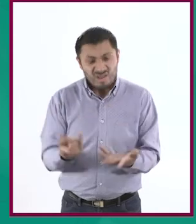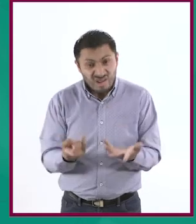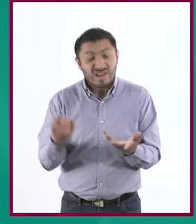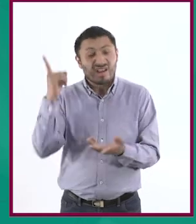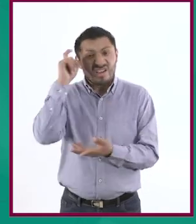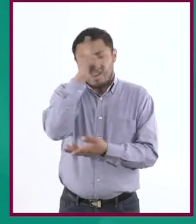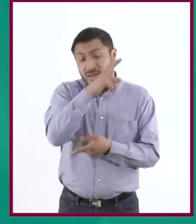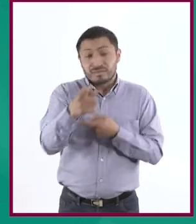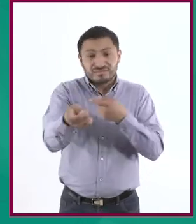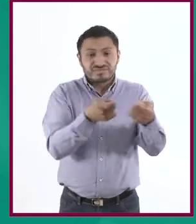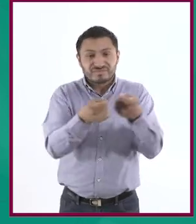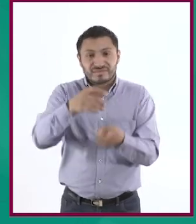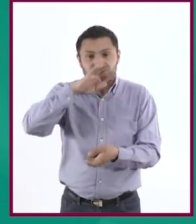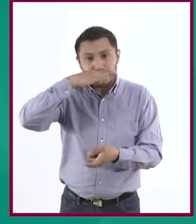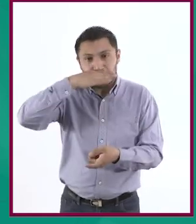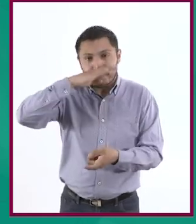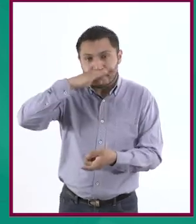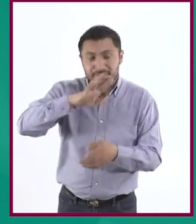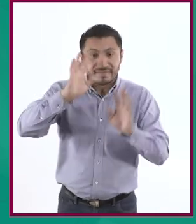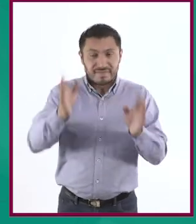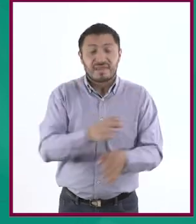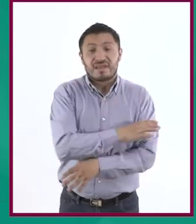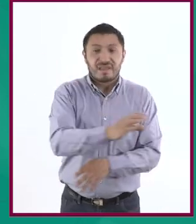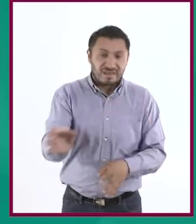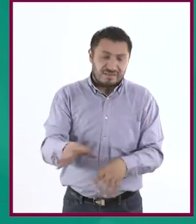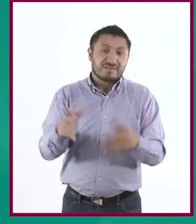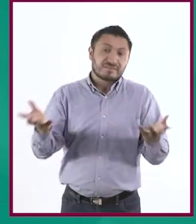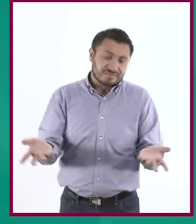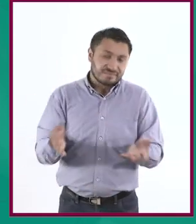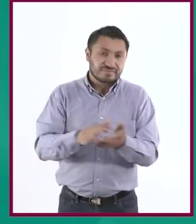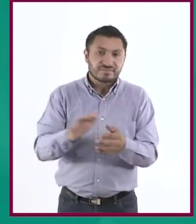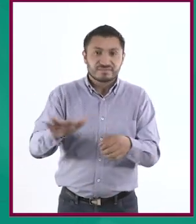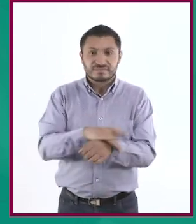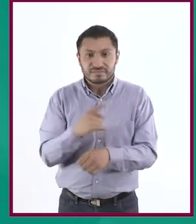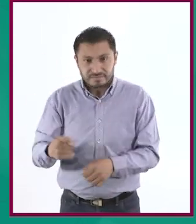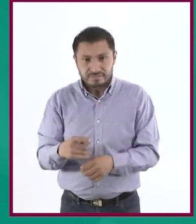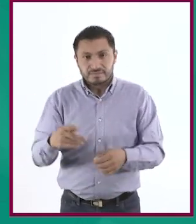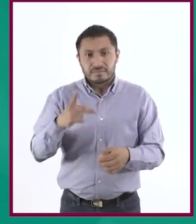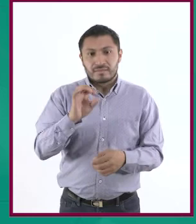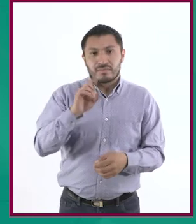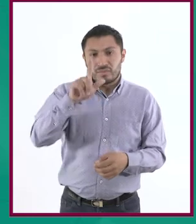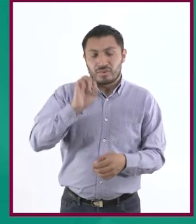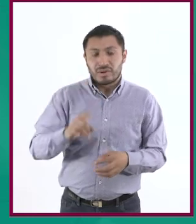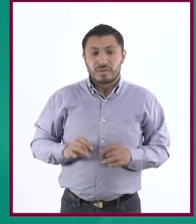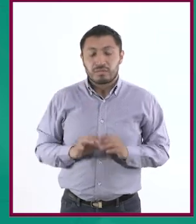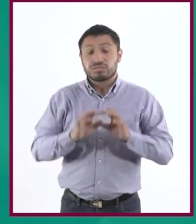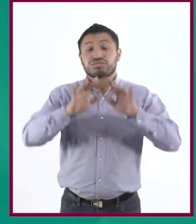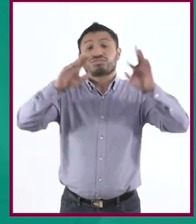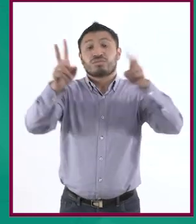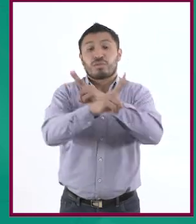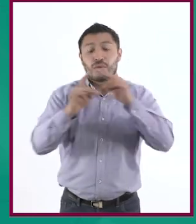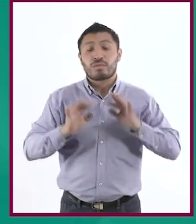difícil controlar el maíz ya en campo, el maíz transgénico, porque su polen va a volar, ¿no?